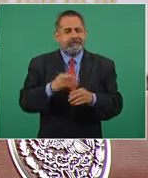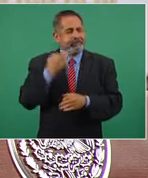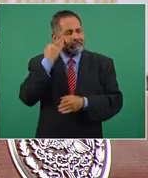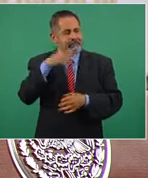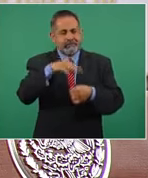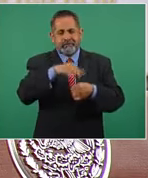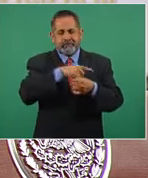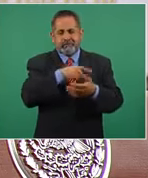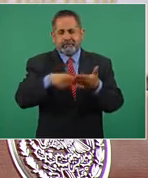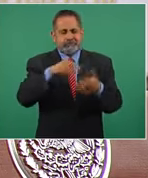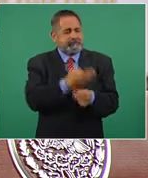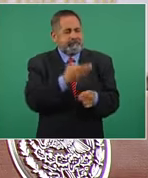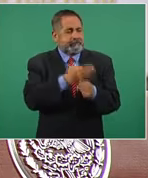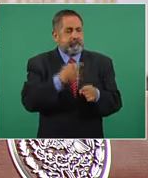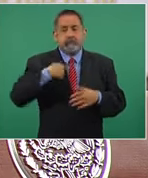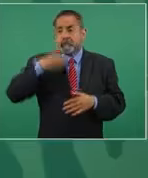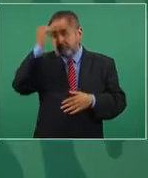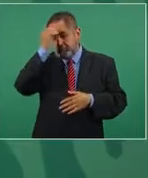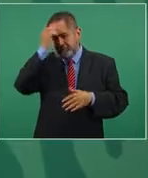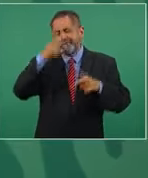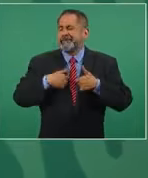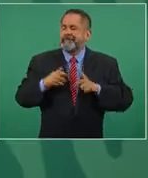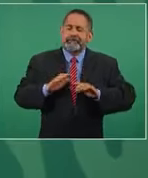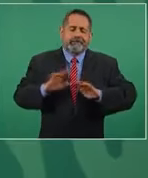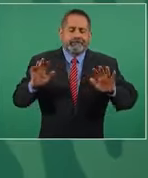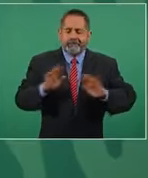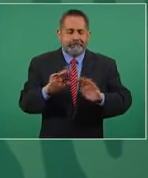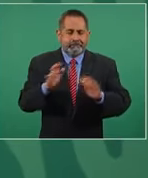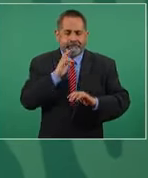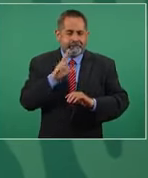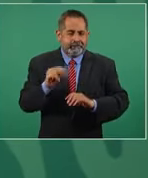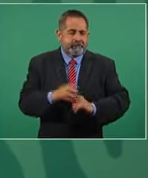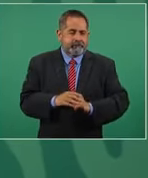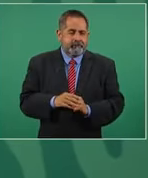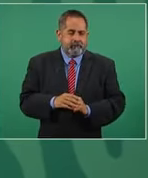temporada electoral. Entonces,